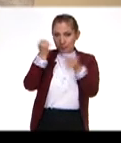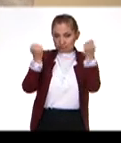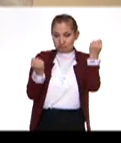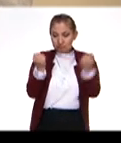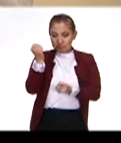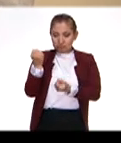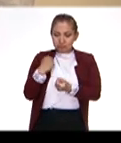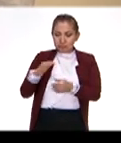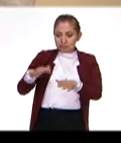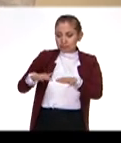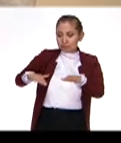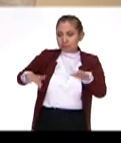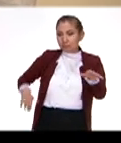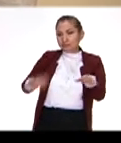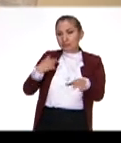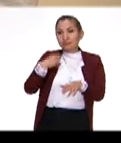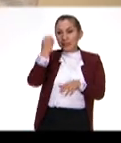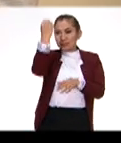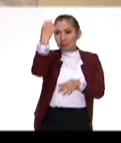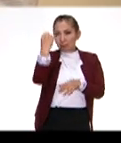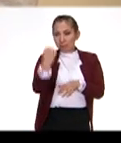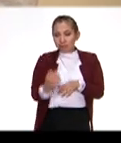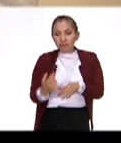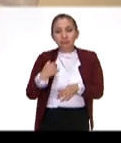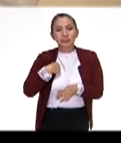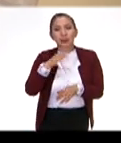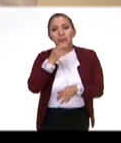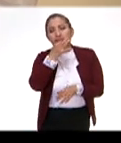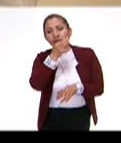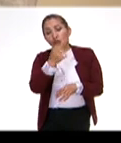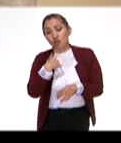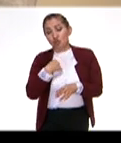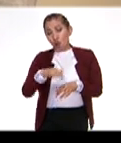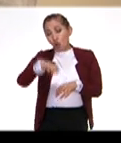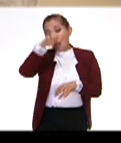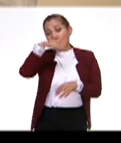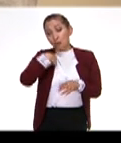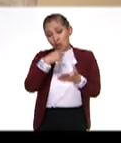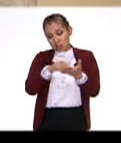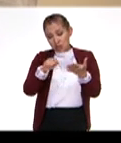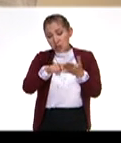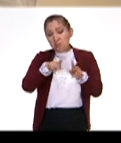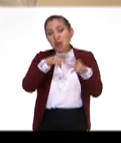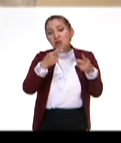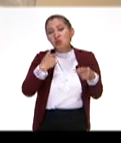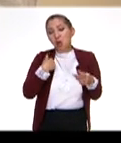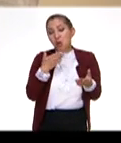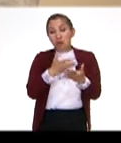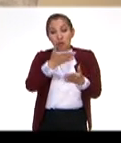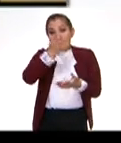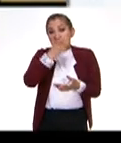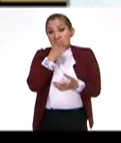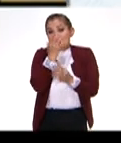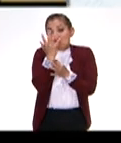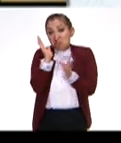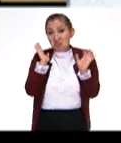¿no? en el alto del semáforo, alguna vez me dije, cuando yo esté grande voy a escribir en este periódico. Yo no sé por qué lo